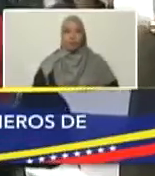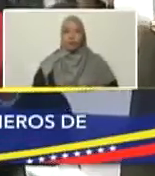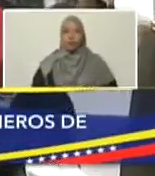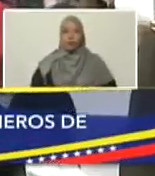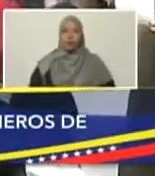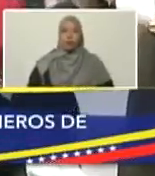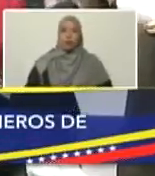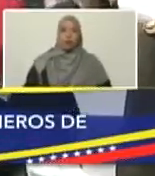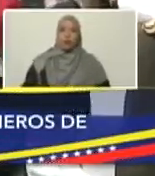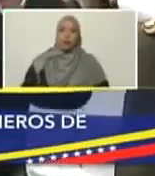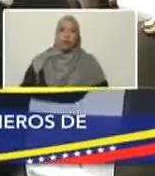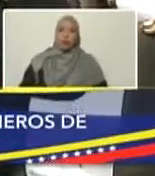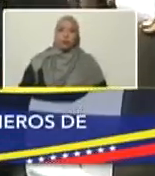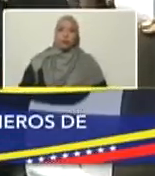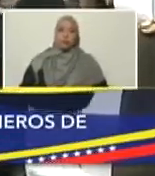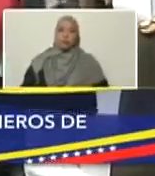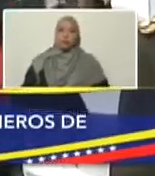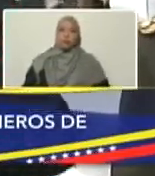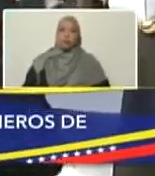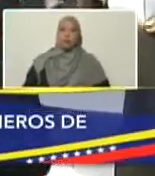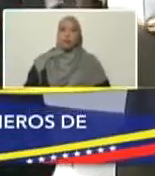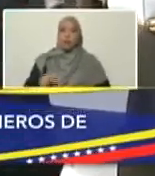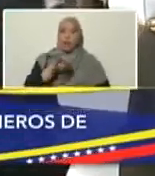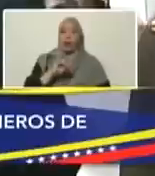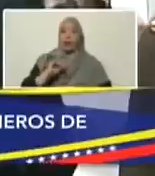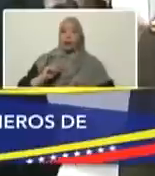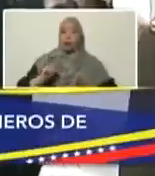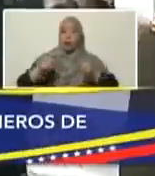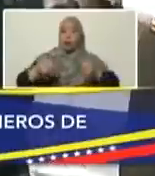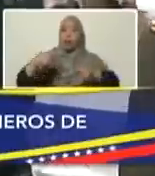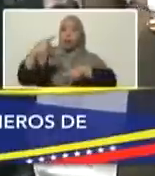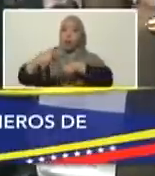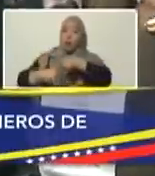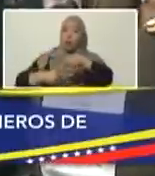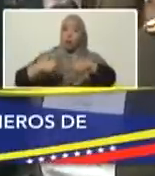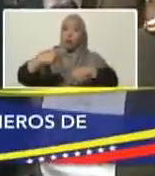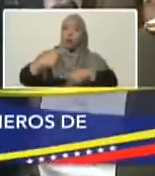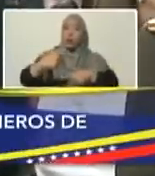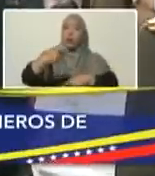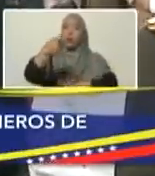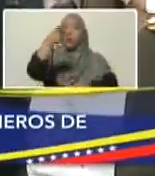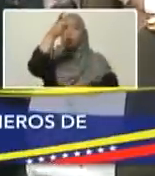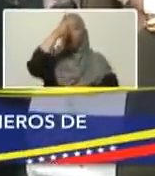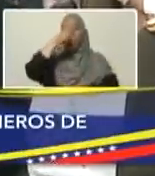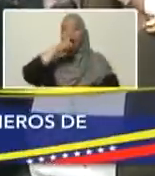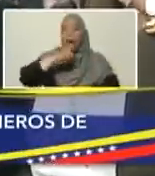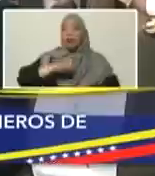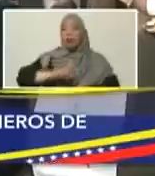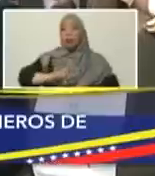en el proceso de ascenso anual he decidido,